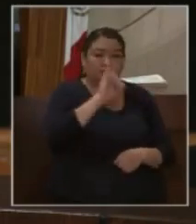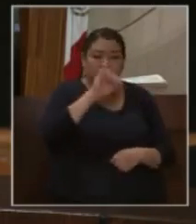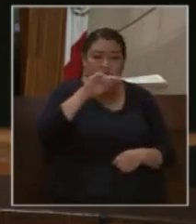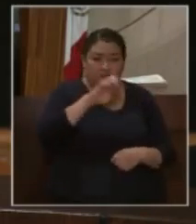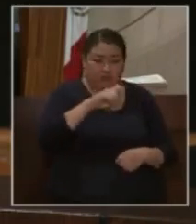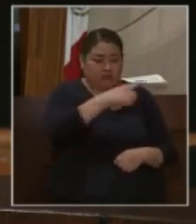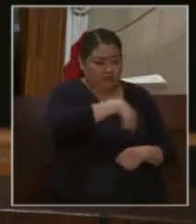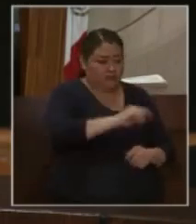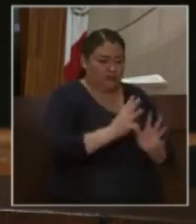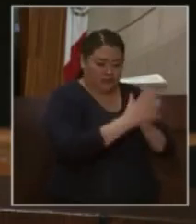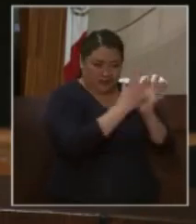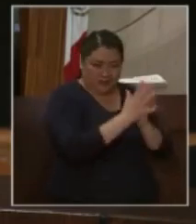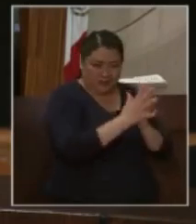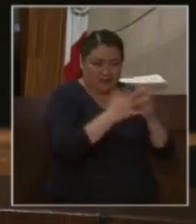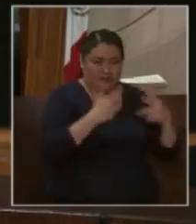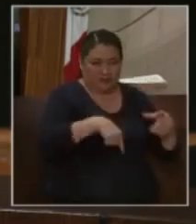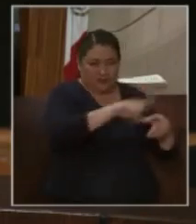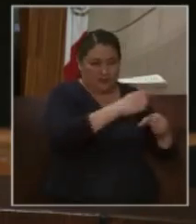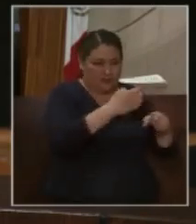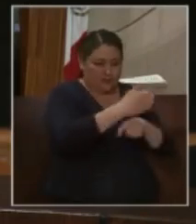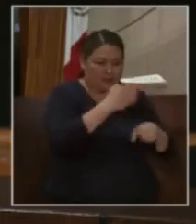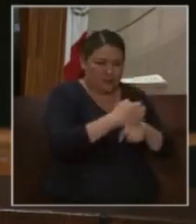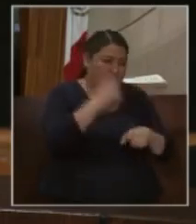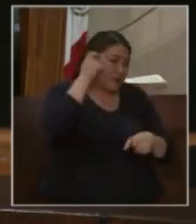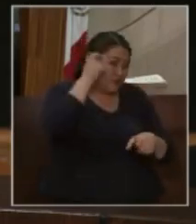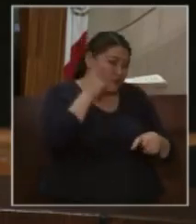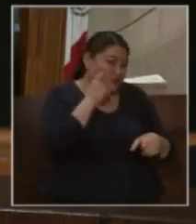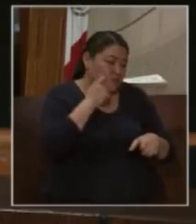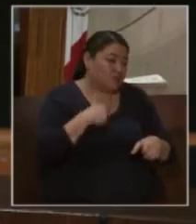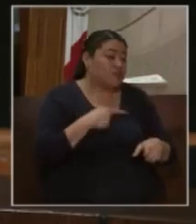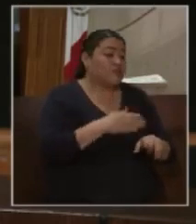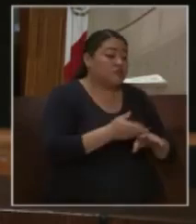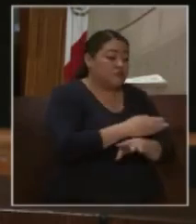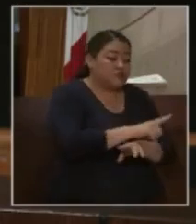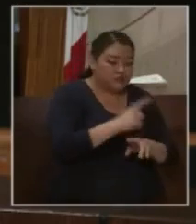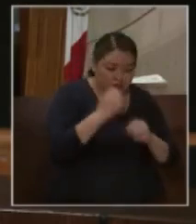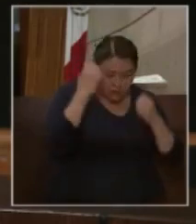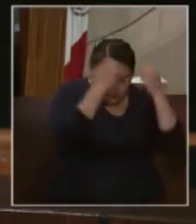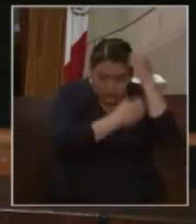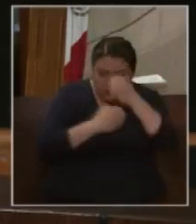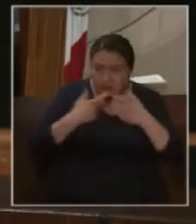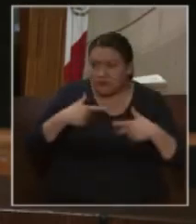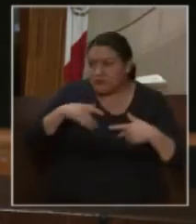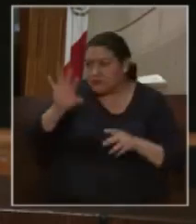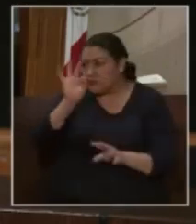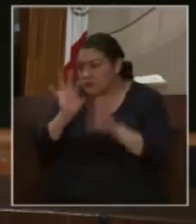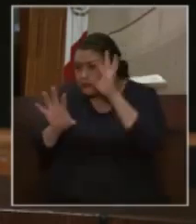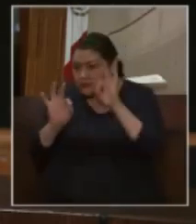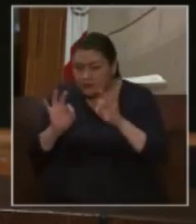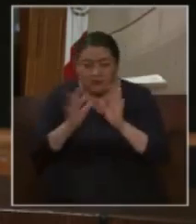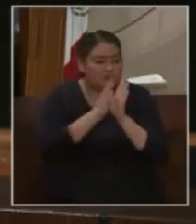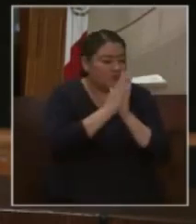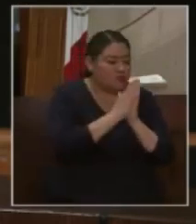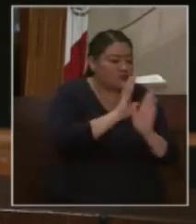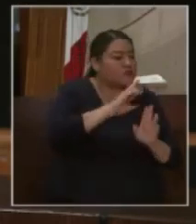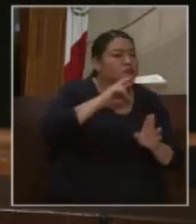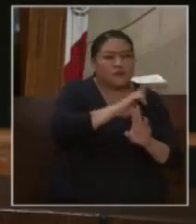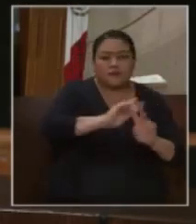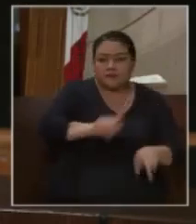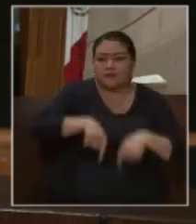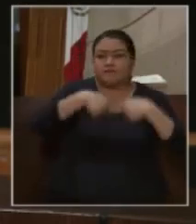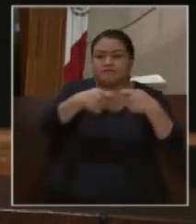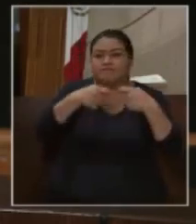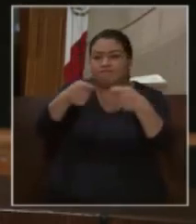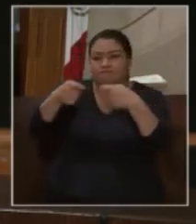Electoral y de Participación Ciudadana del Estado de Guerrero que, previo análisis de los requisitos de elegibilidad, entregue de inmediato